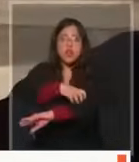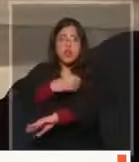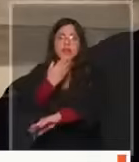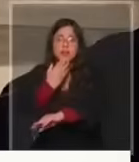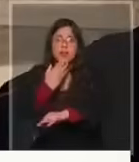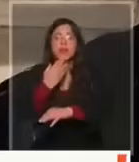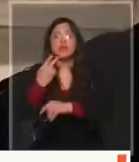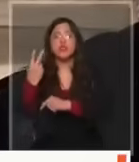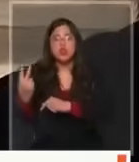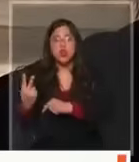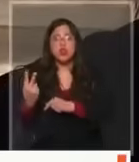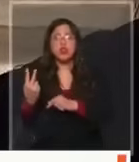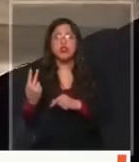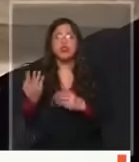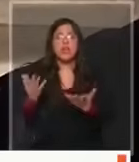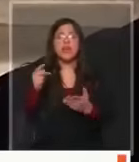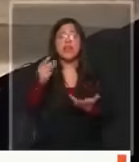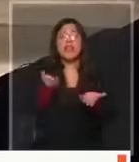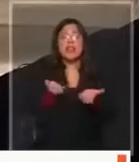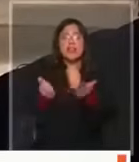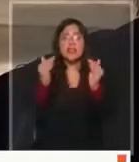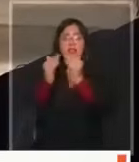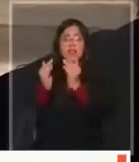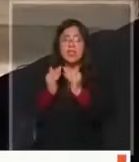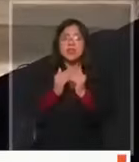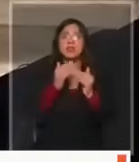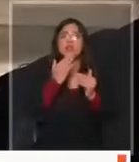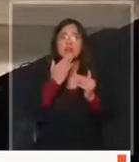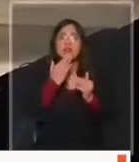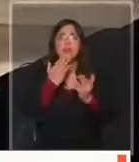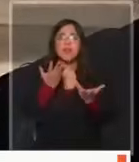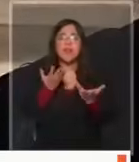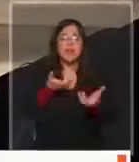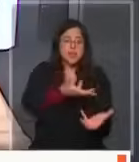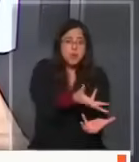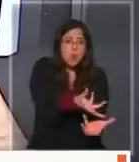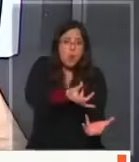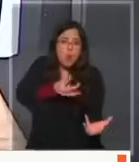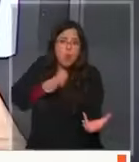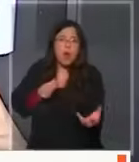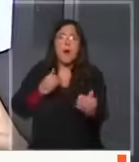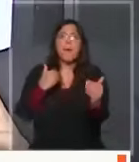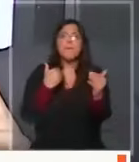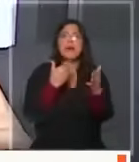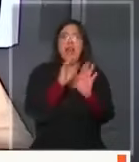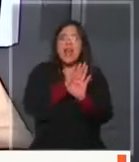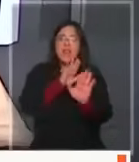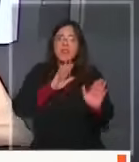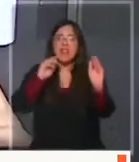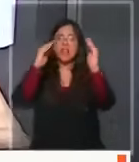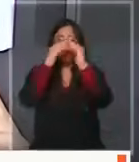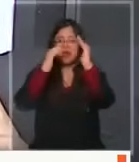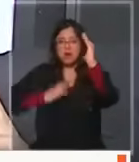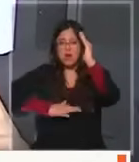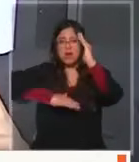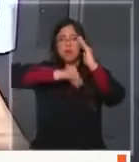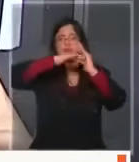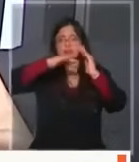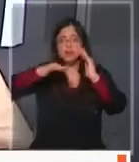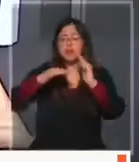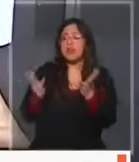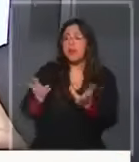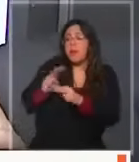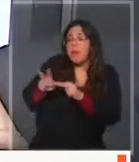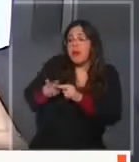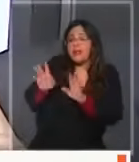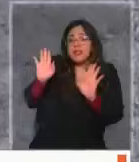camión hidrojet para evitar que el agua vuelva a entrar a las viviendas. No hay mucho más que prepararse que esperar que las autoridades